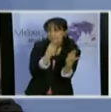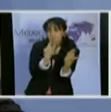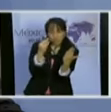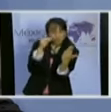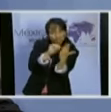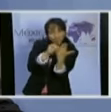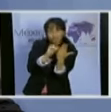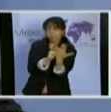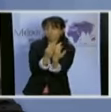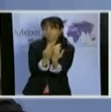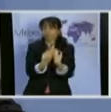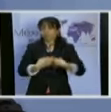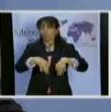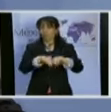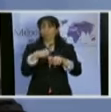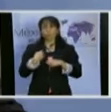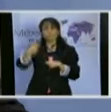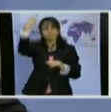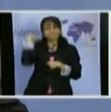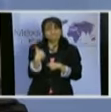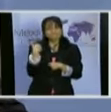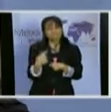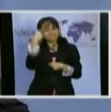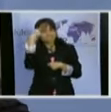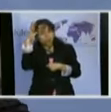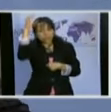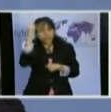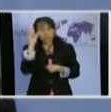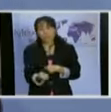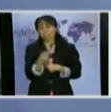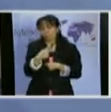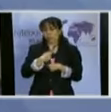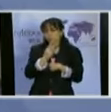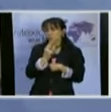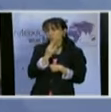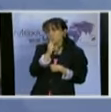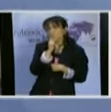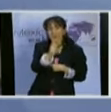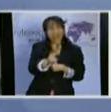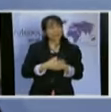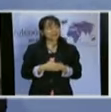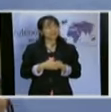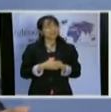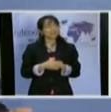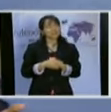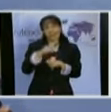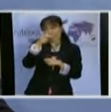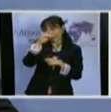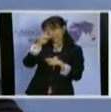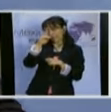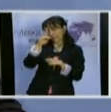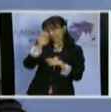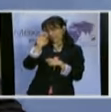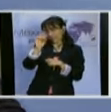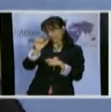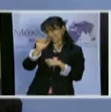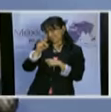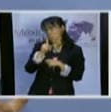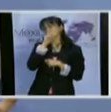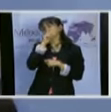son importantes, ¿no? No es lo mismo decir desarrollo así que decir desarrollo humano, o que